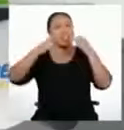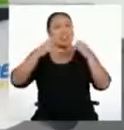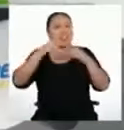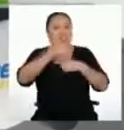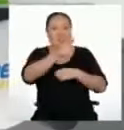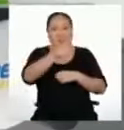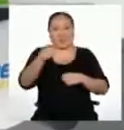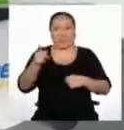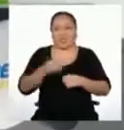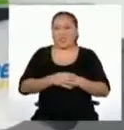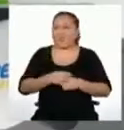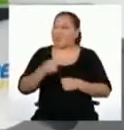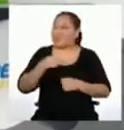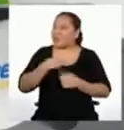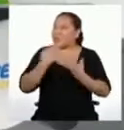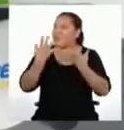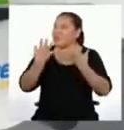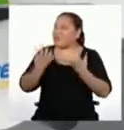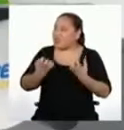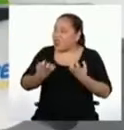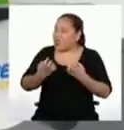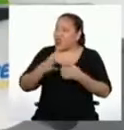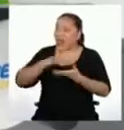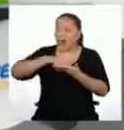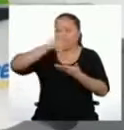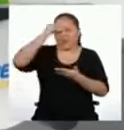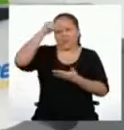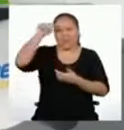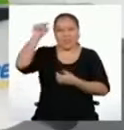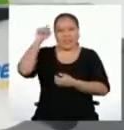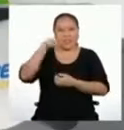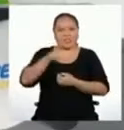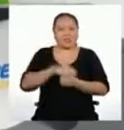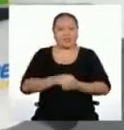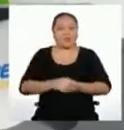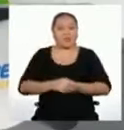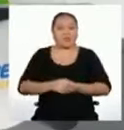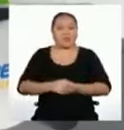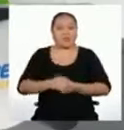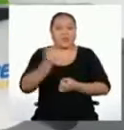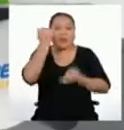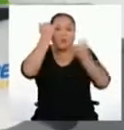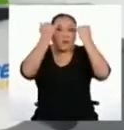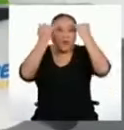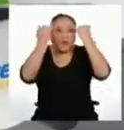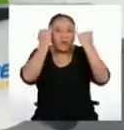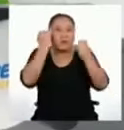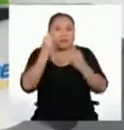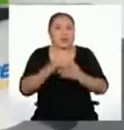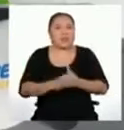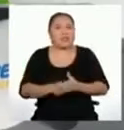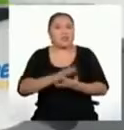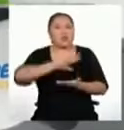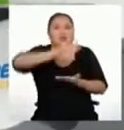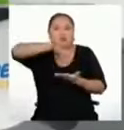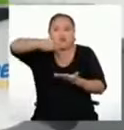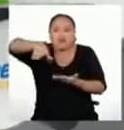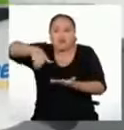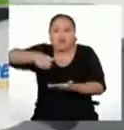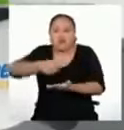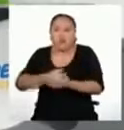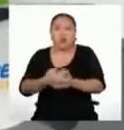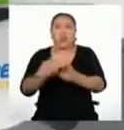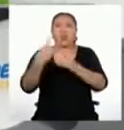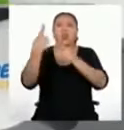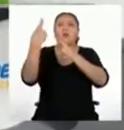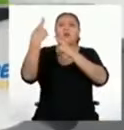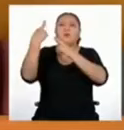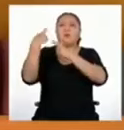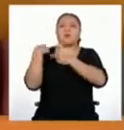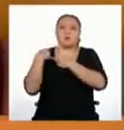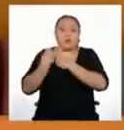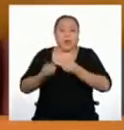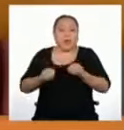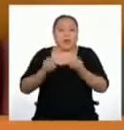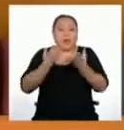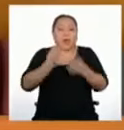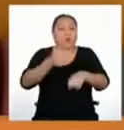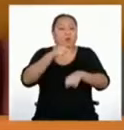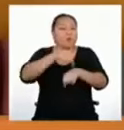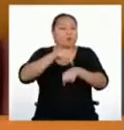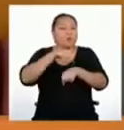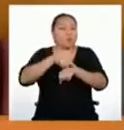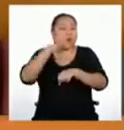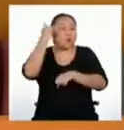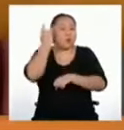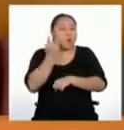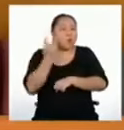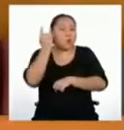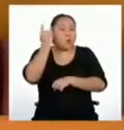ando ansiosa por aprender sobre esto. ¿Imaginas toda la responsabilidad detrás de decretar un estado de emergencia? Debe